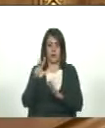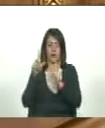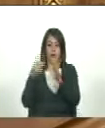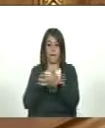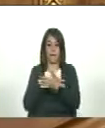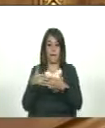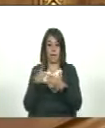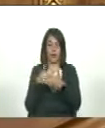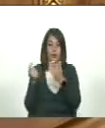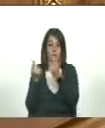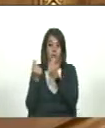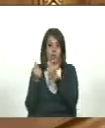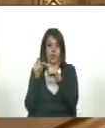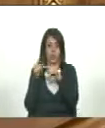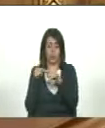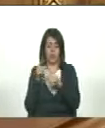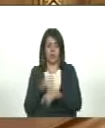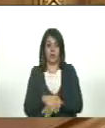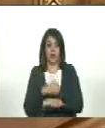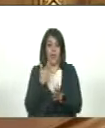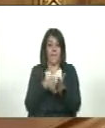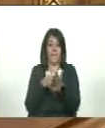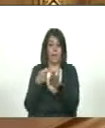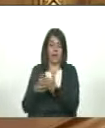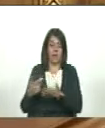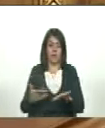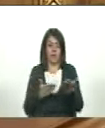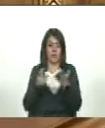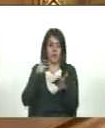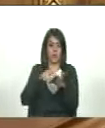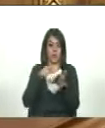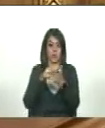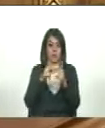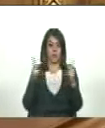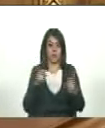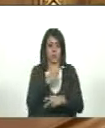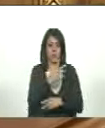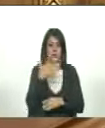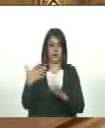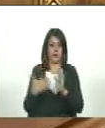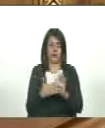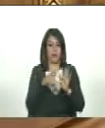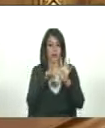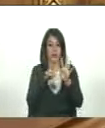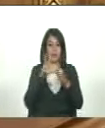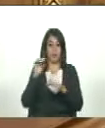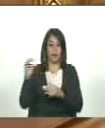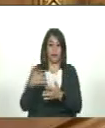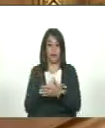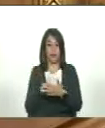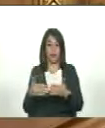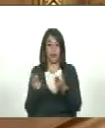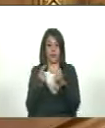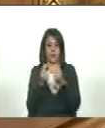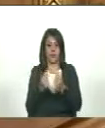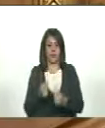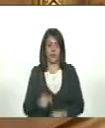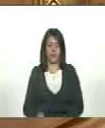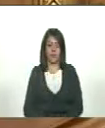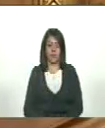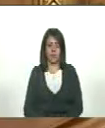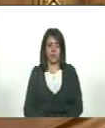72.436 millones de bolívares. Para el pago del servicio y la deuda pública, 25.720 millones de bolívares, y